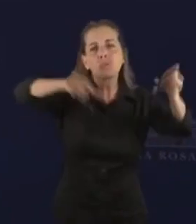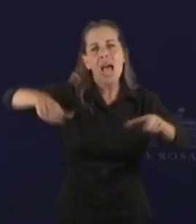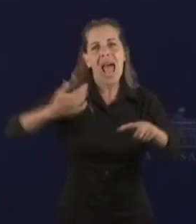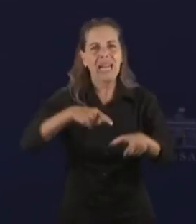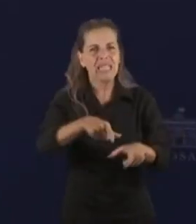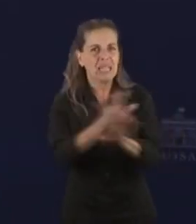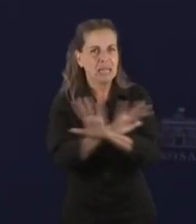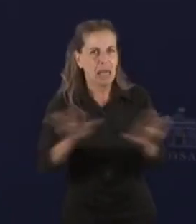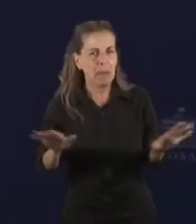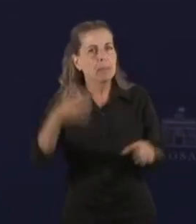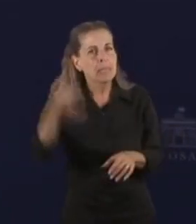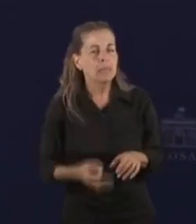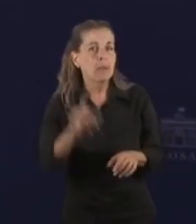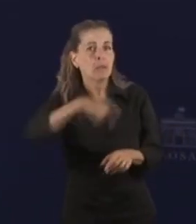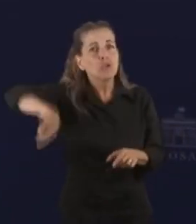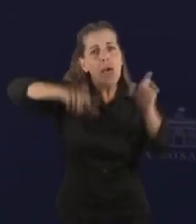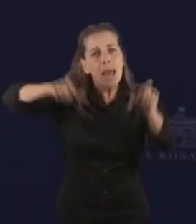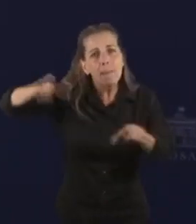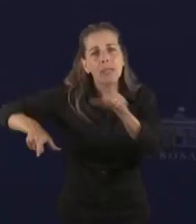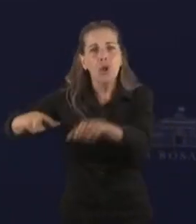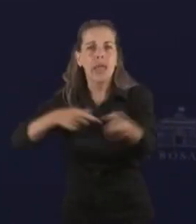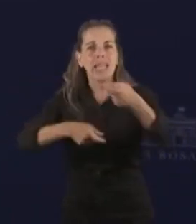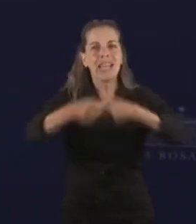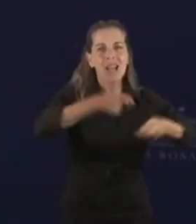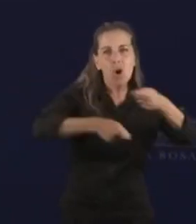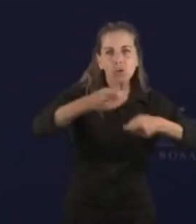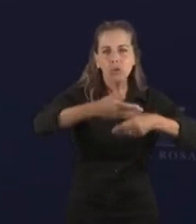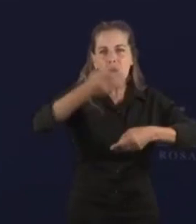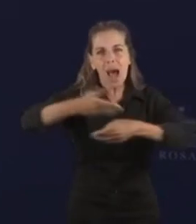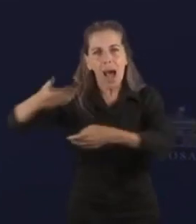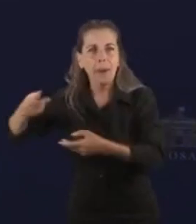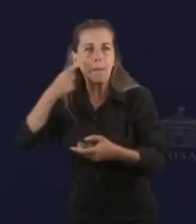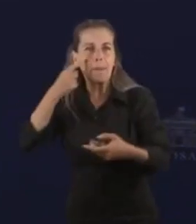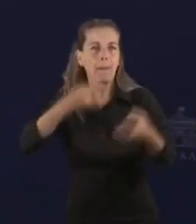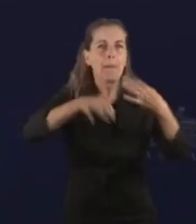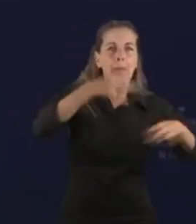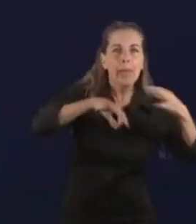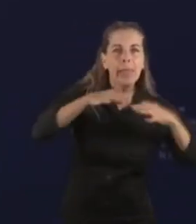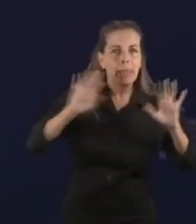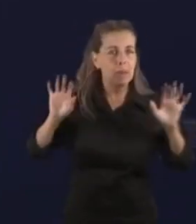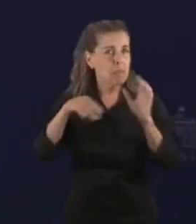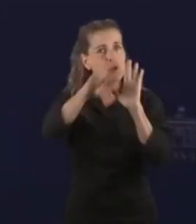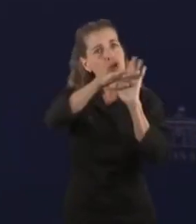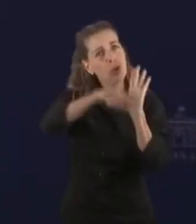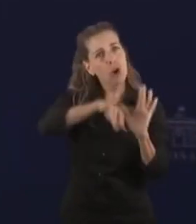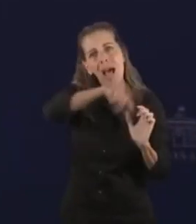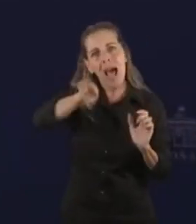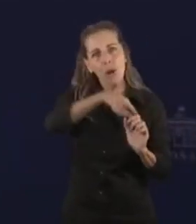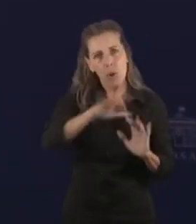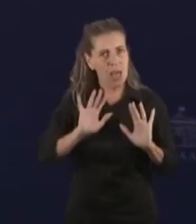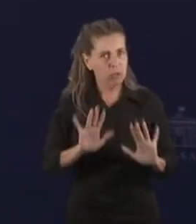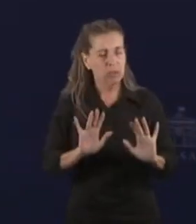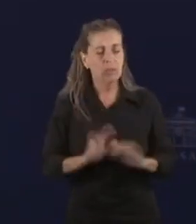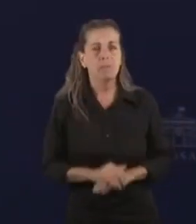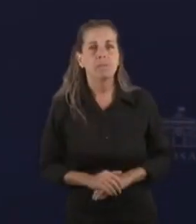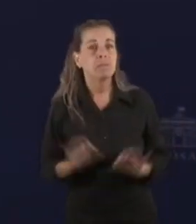especialmente a los que todos los días abrían su negocio y trataban de sobrevivir Así que Bienvenido sea Bienvenido sea a esto